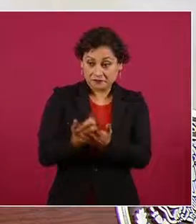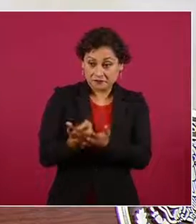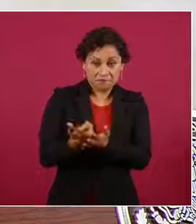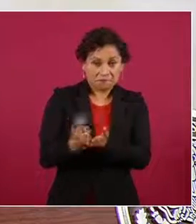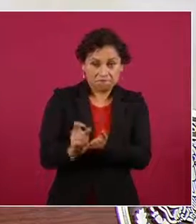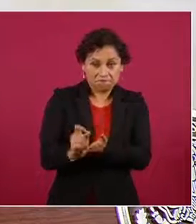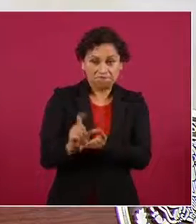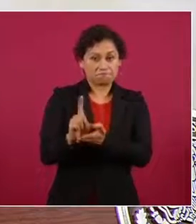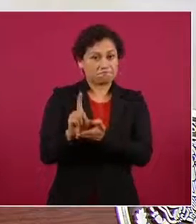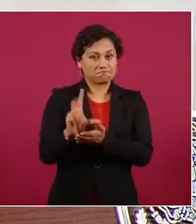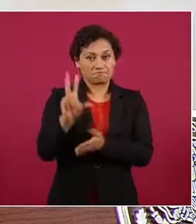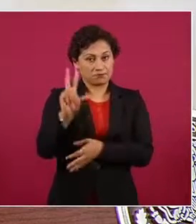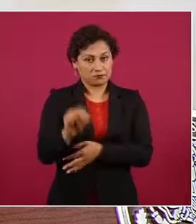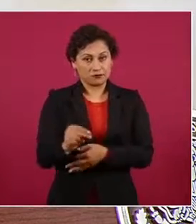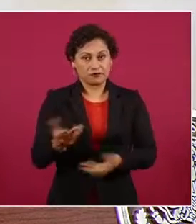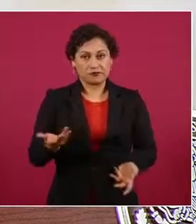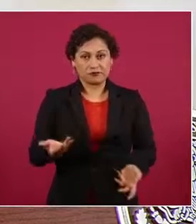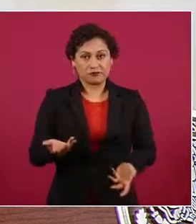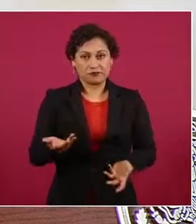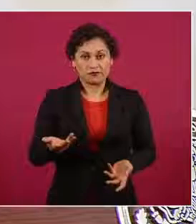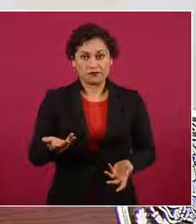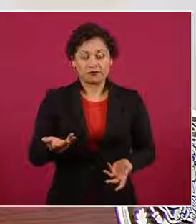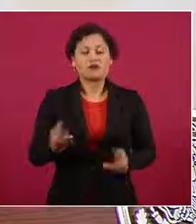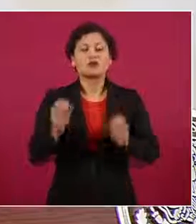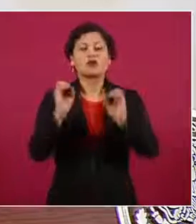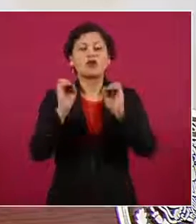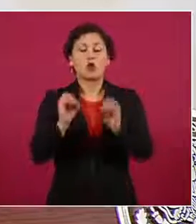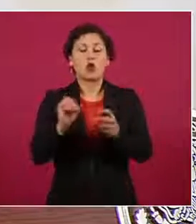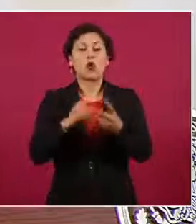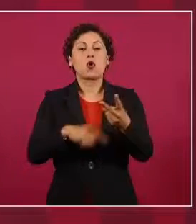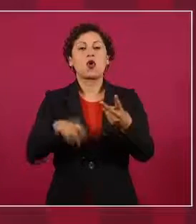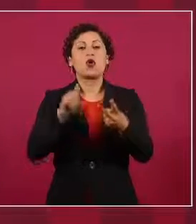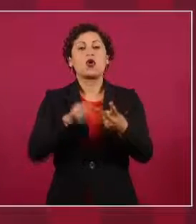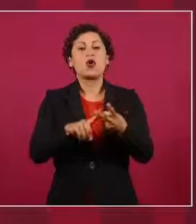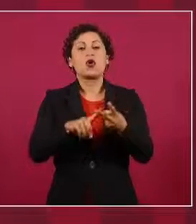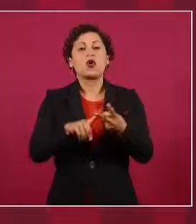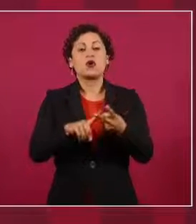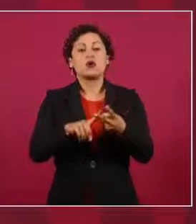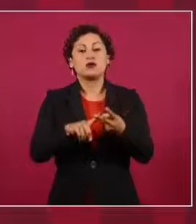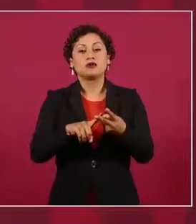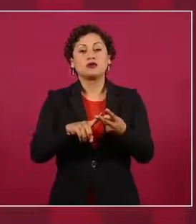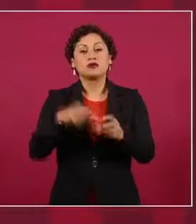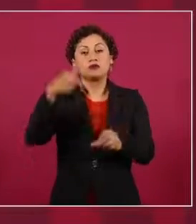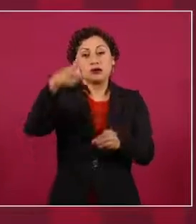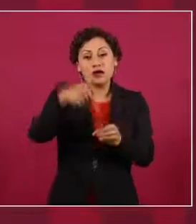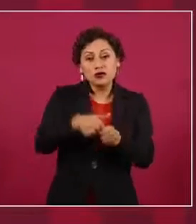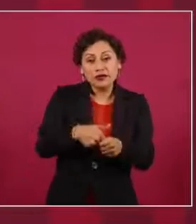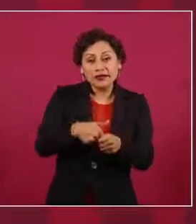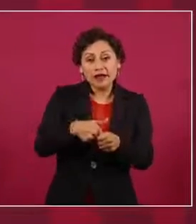nada más que ya no va a haber subsidio a las gasolinas,